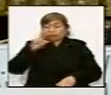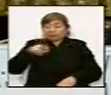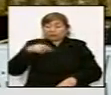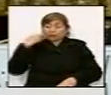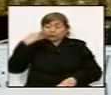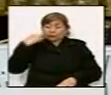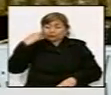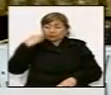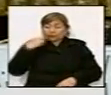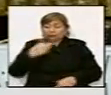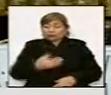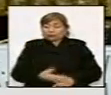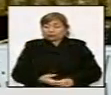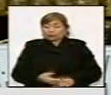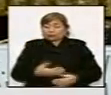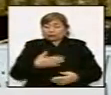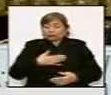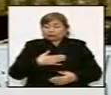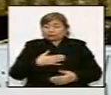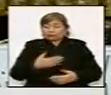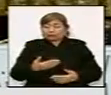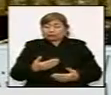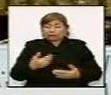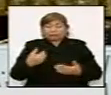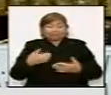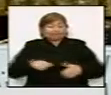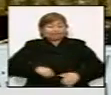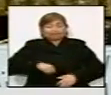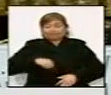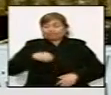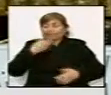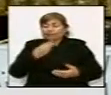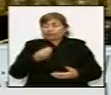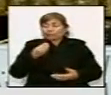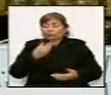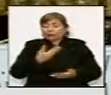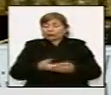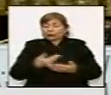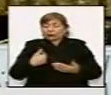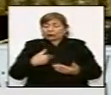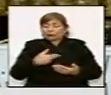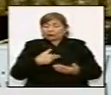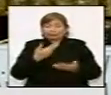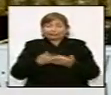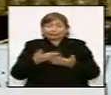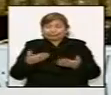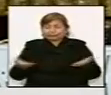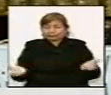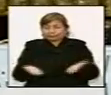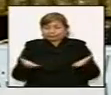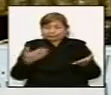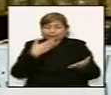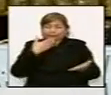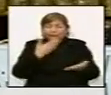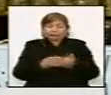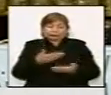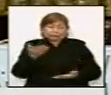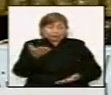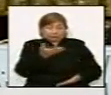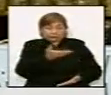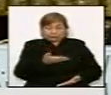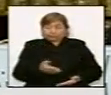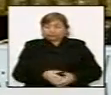Puno, no, me siento tan orgullosa porque nosotros estamos aquí es gracias a